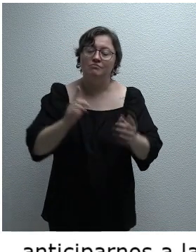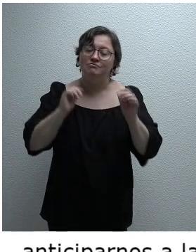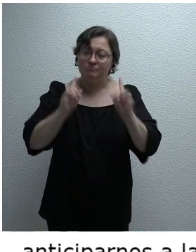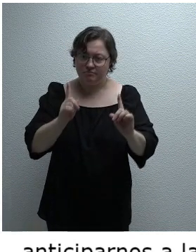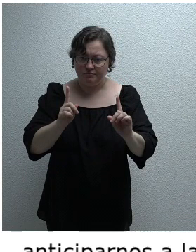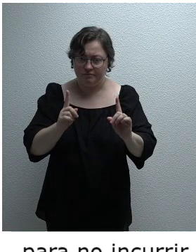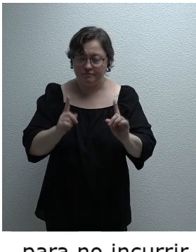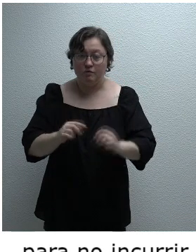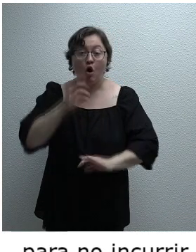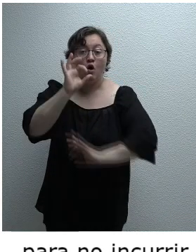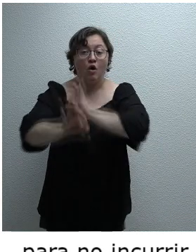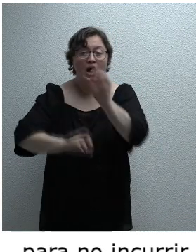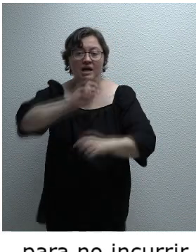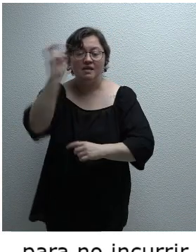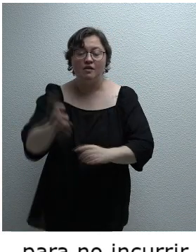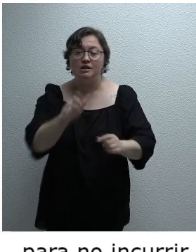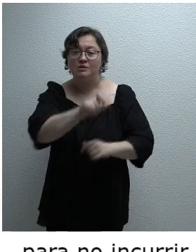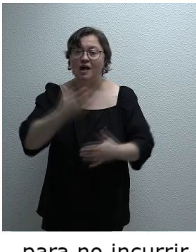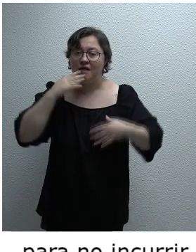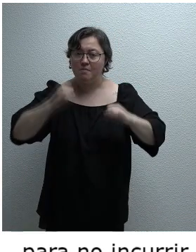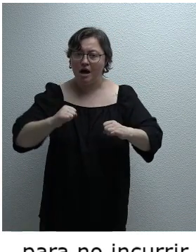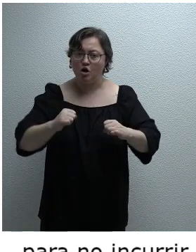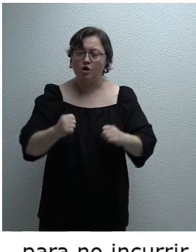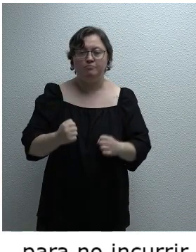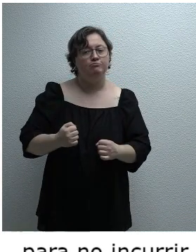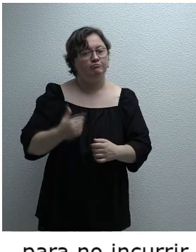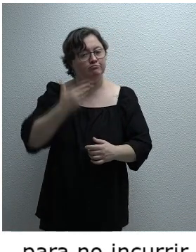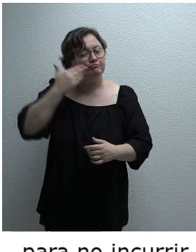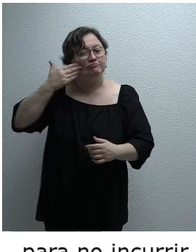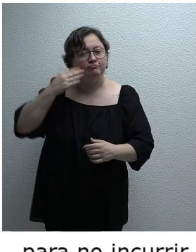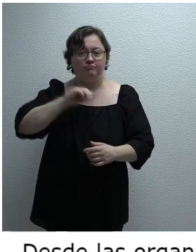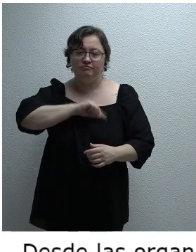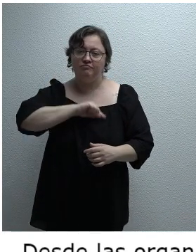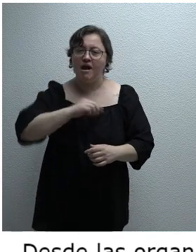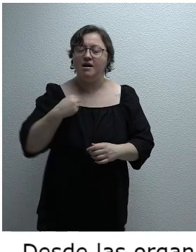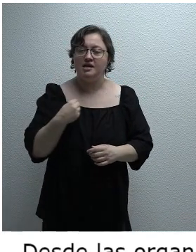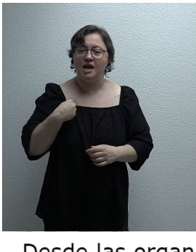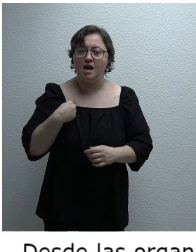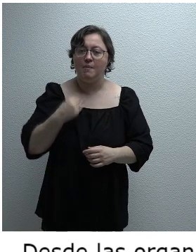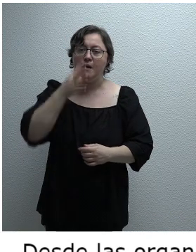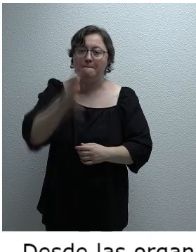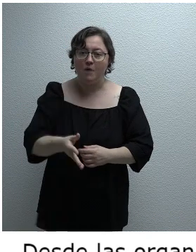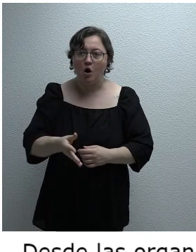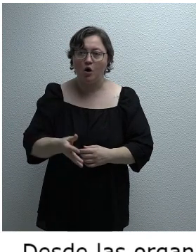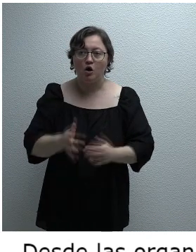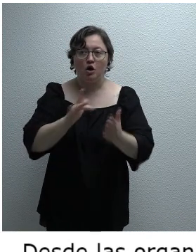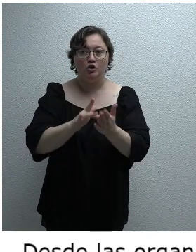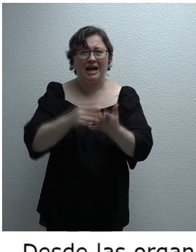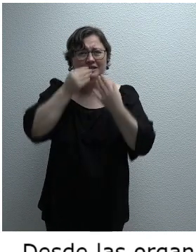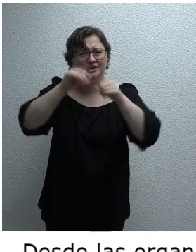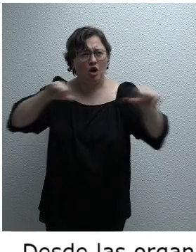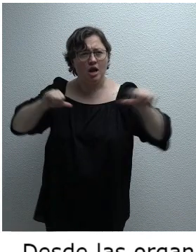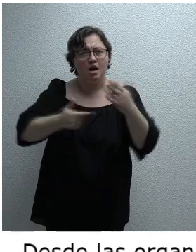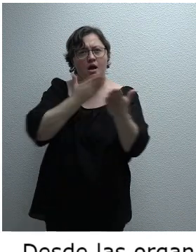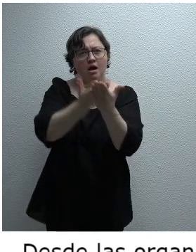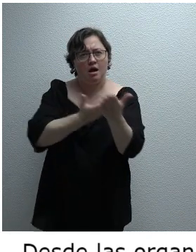personas mayores nos sentimos también honrados y satisfechos por la consecución de demandas